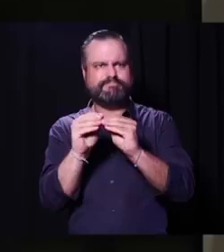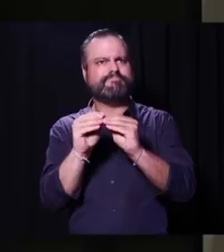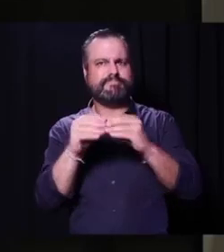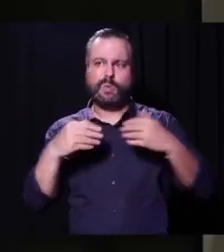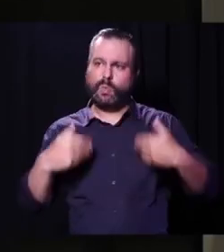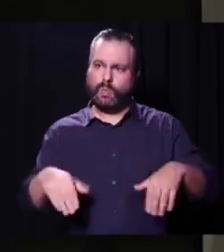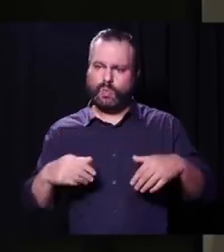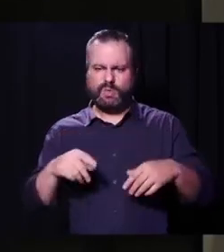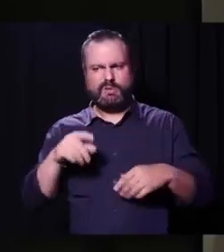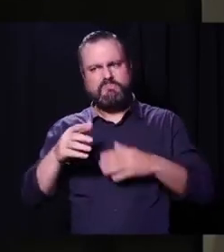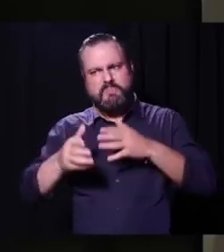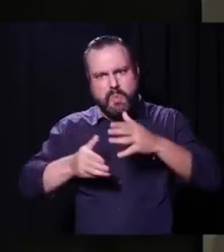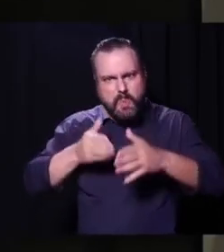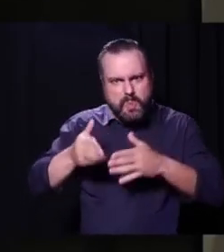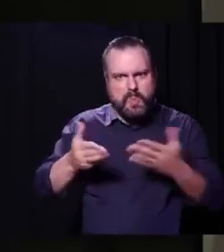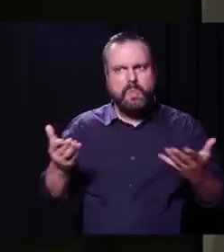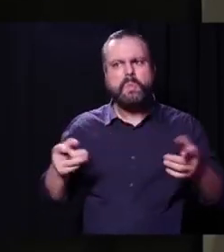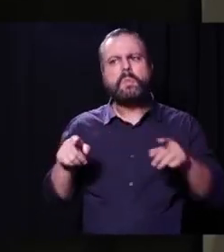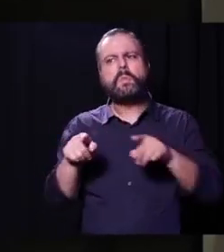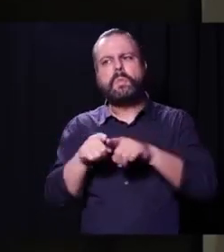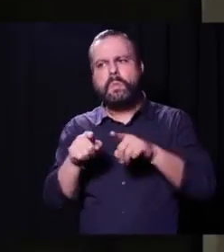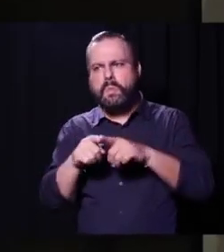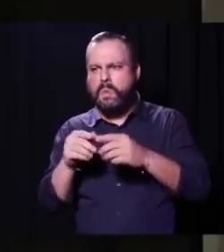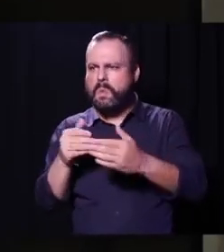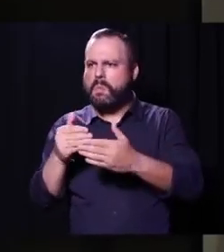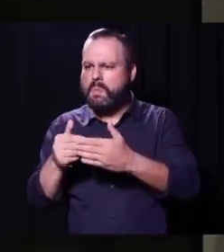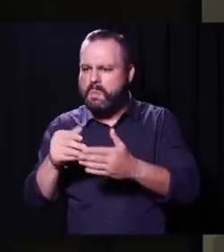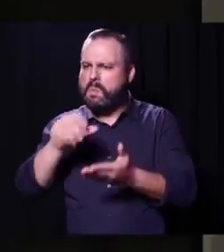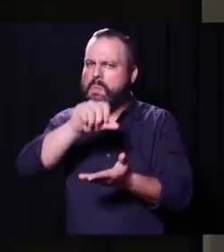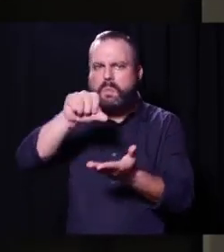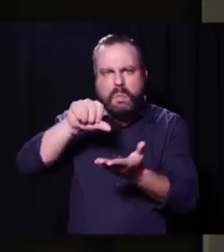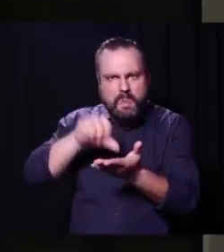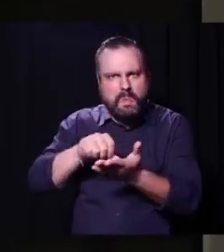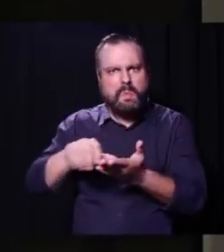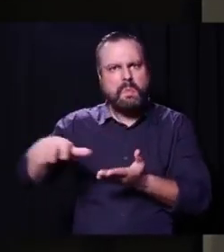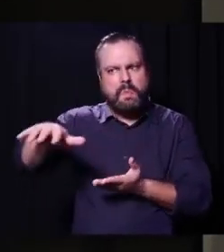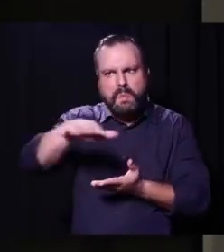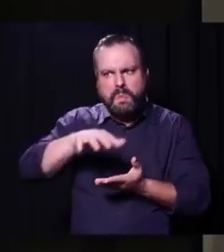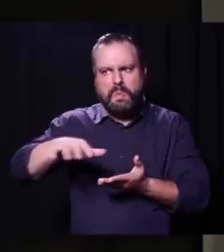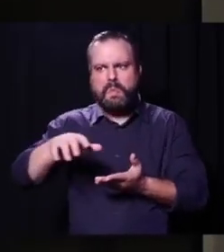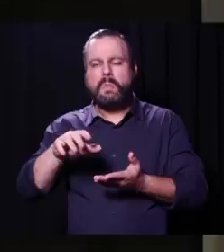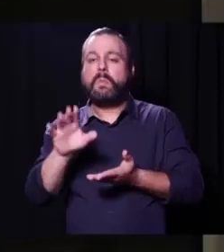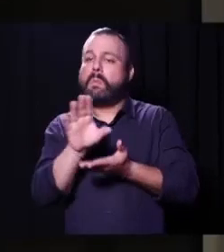Colón, La Chorrera, Arraiján, Coclé,